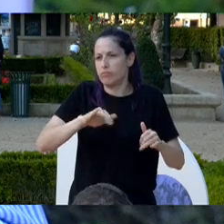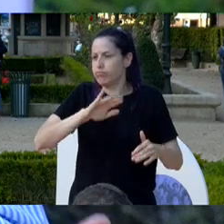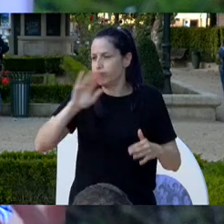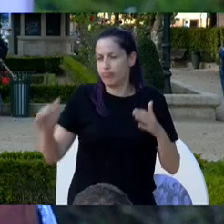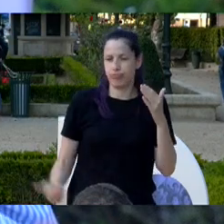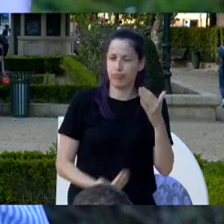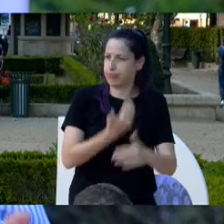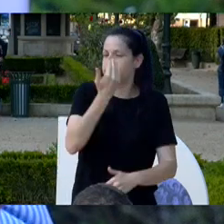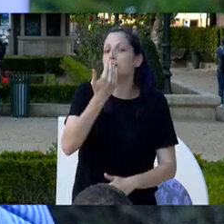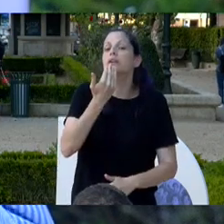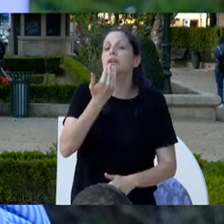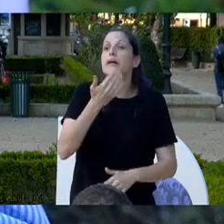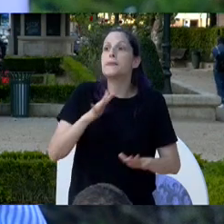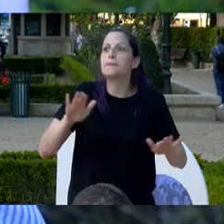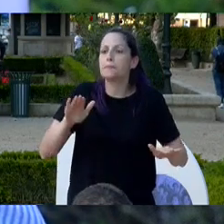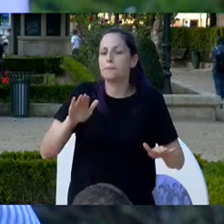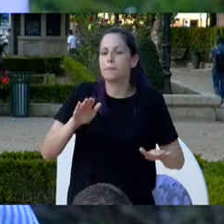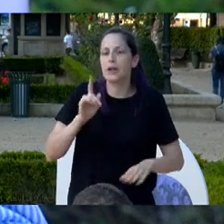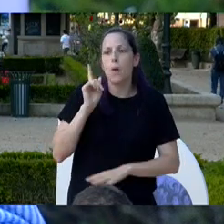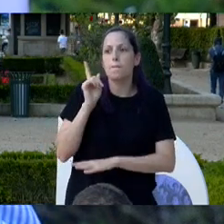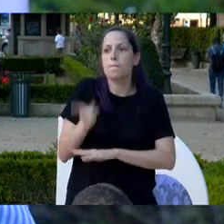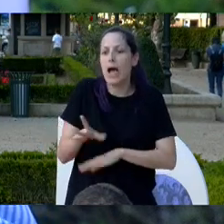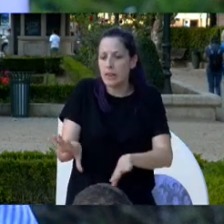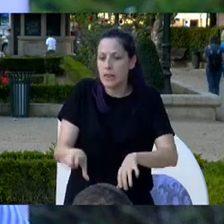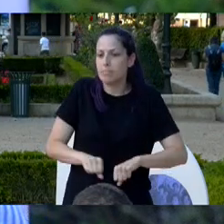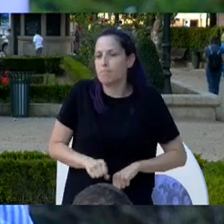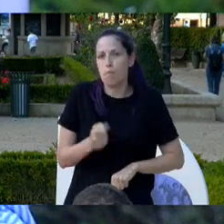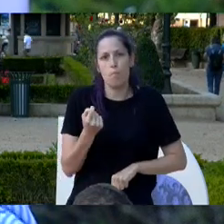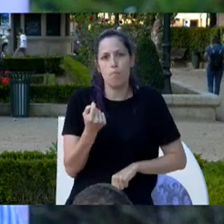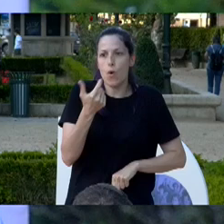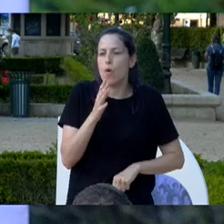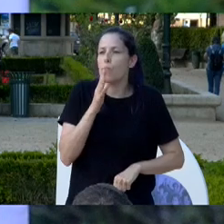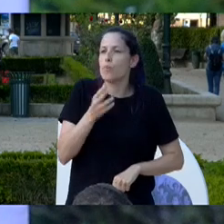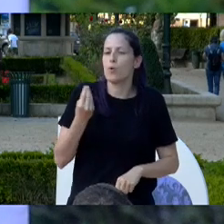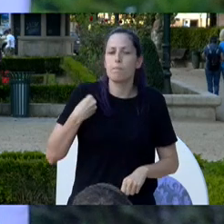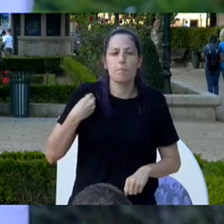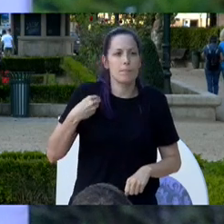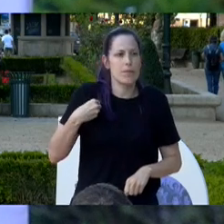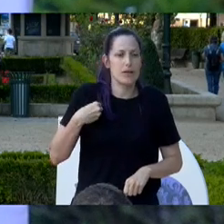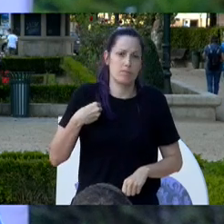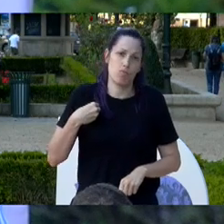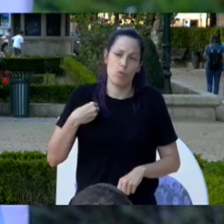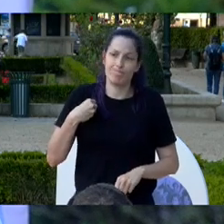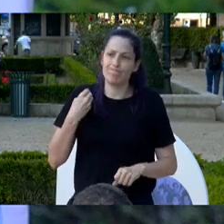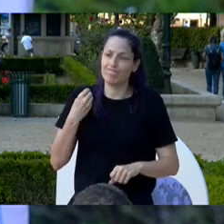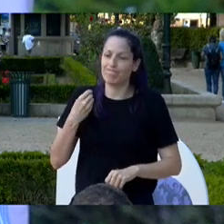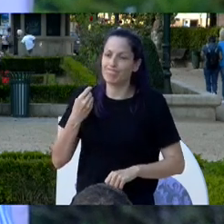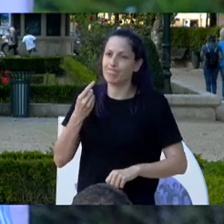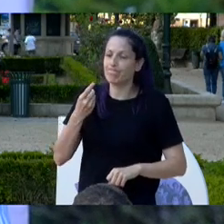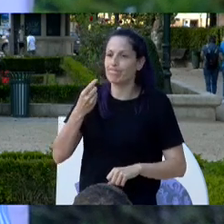mandato porque Primo de Rivera da o golpe de Estado 6 o 7 meses más